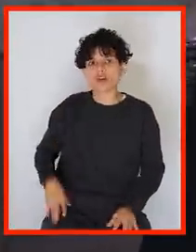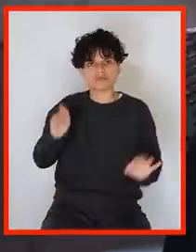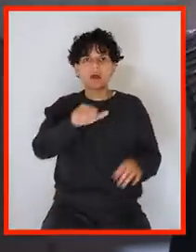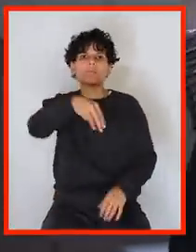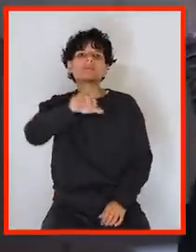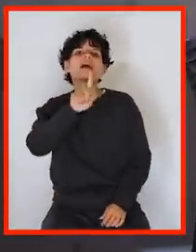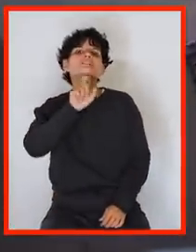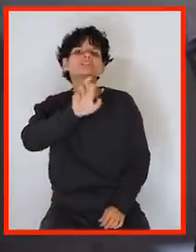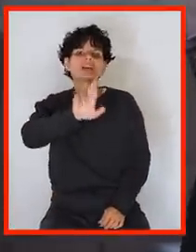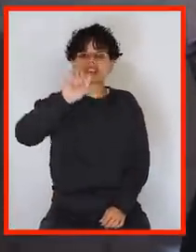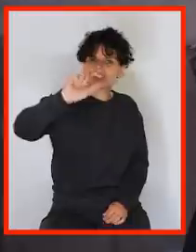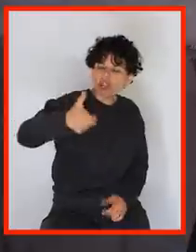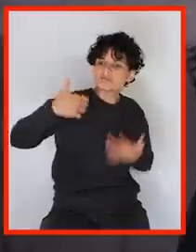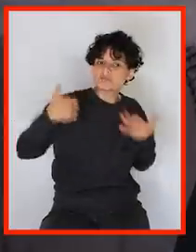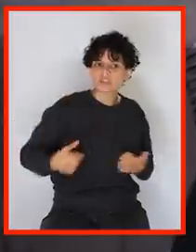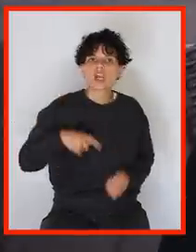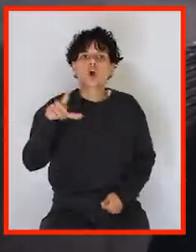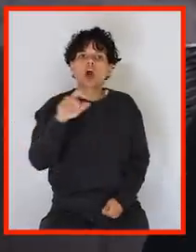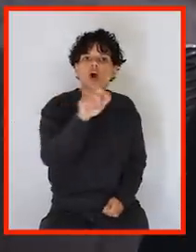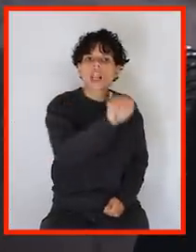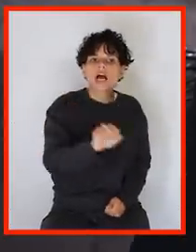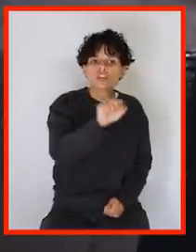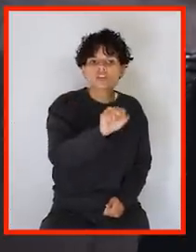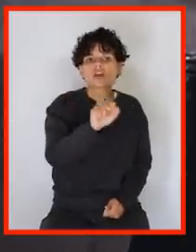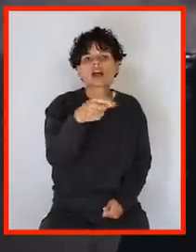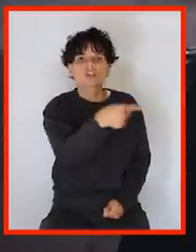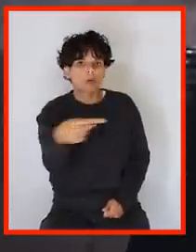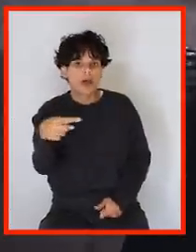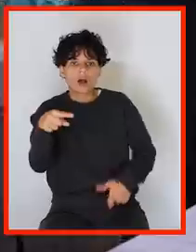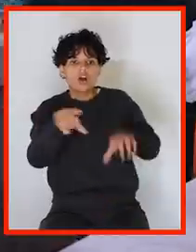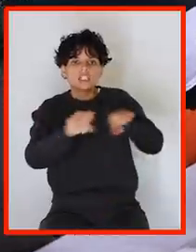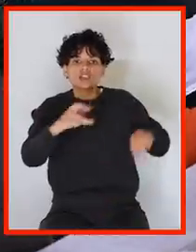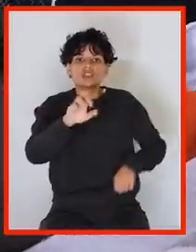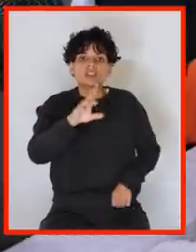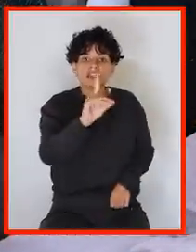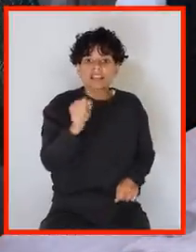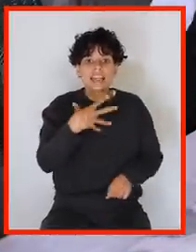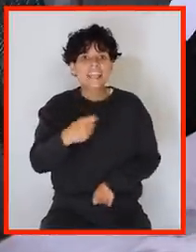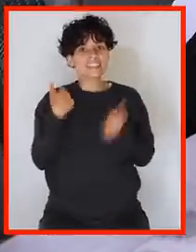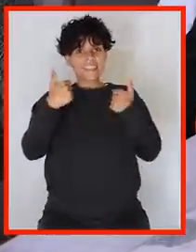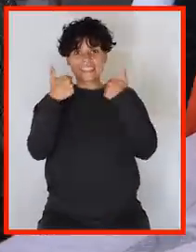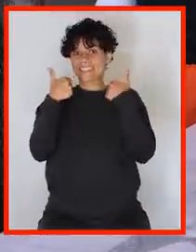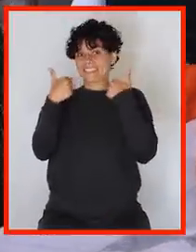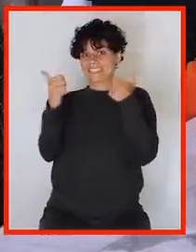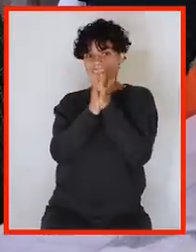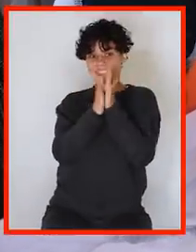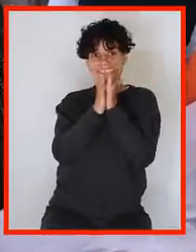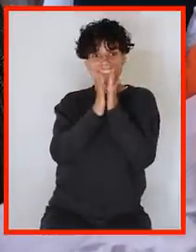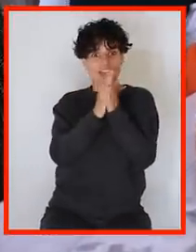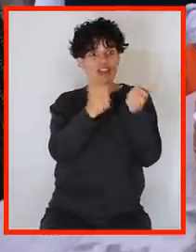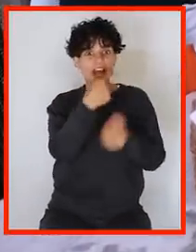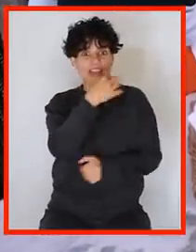MasterG. Estoy, pero como avión, pues. Coca-Cola, @ Cerda, hijo. Oye, no